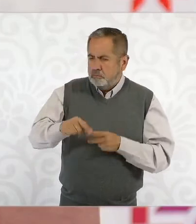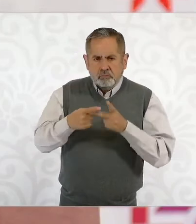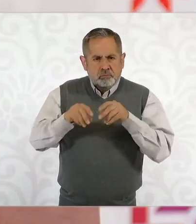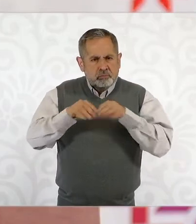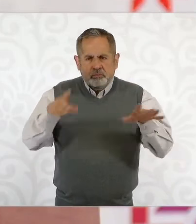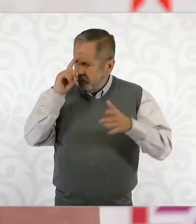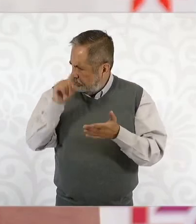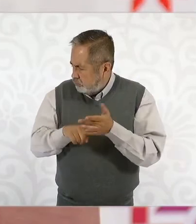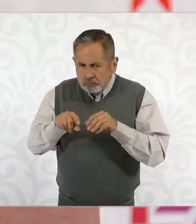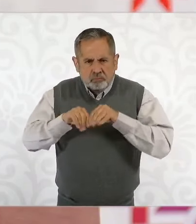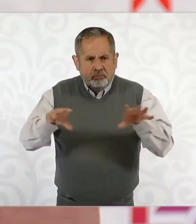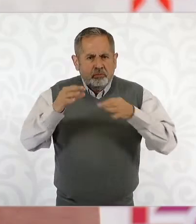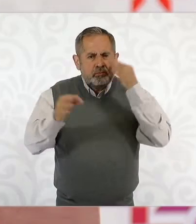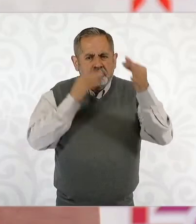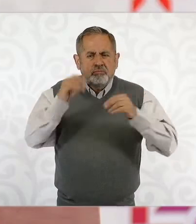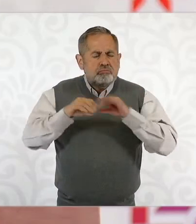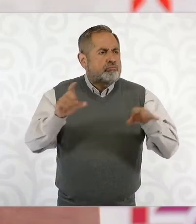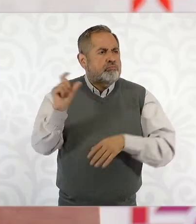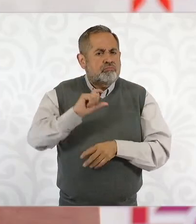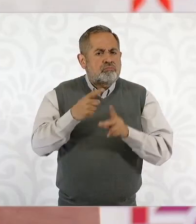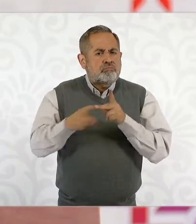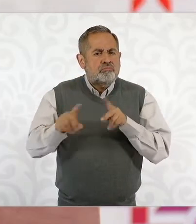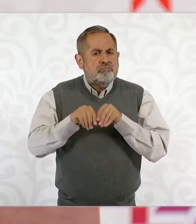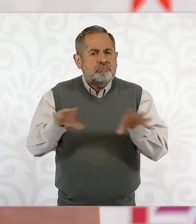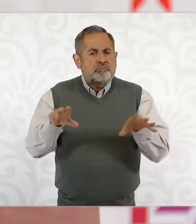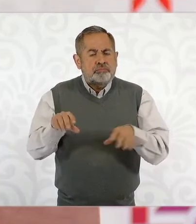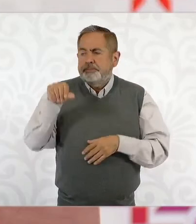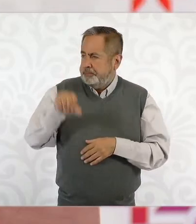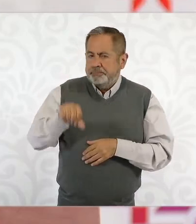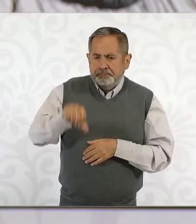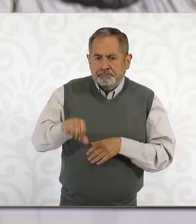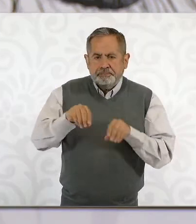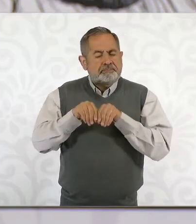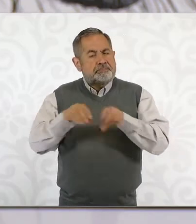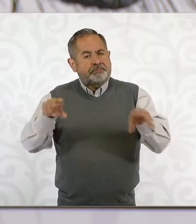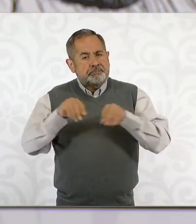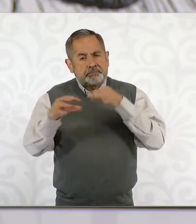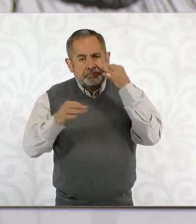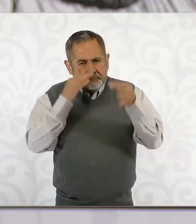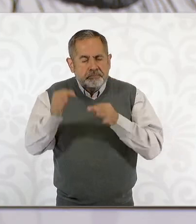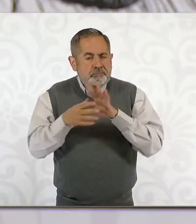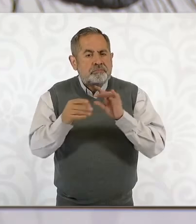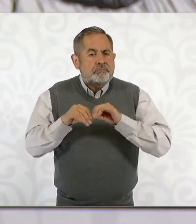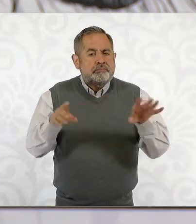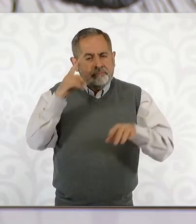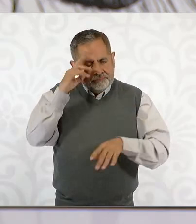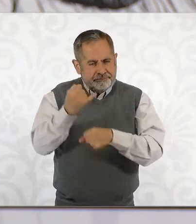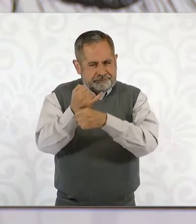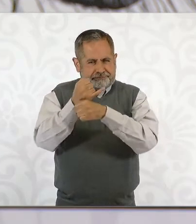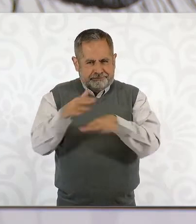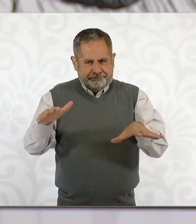los spots del informe, ¿o qué día empiezan? Hoy empiezan los spots del informe y